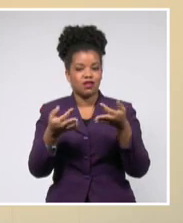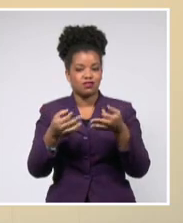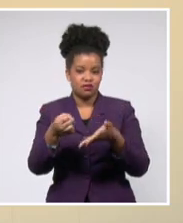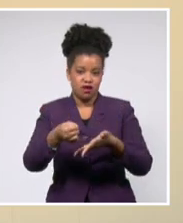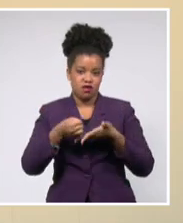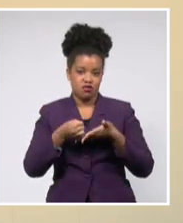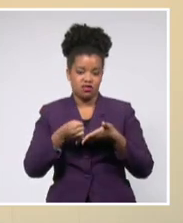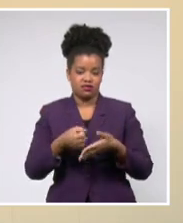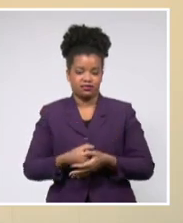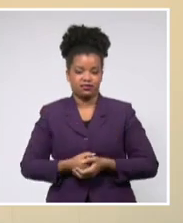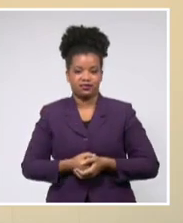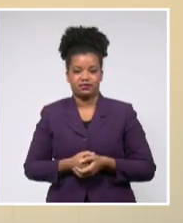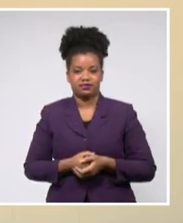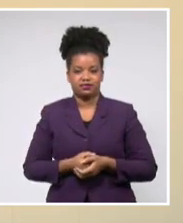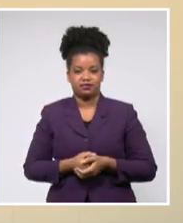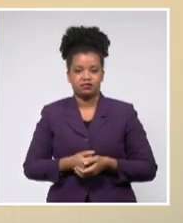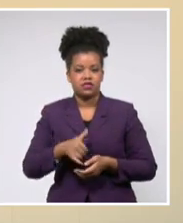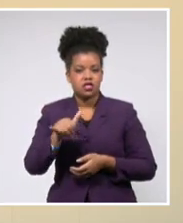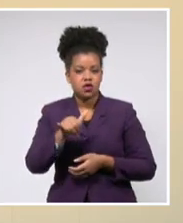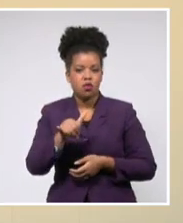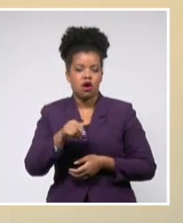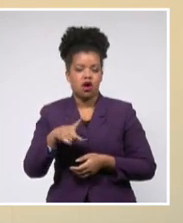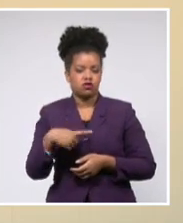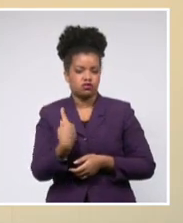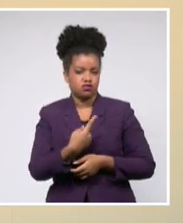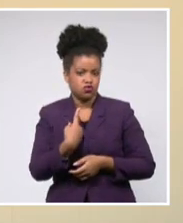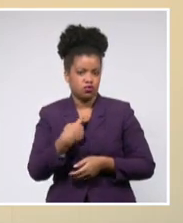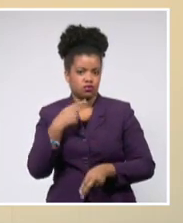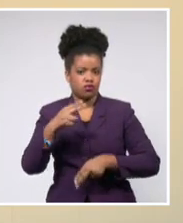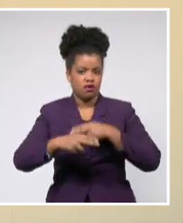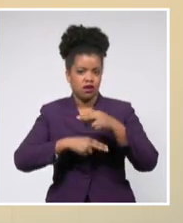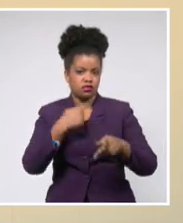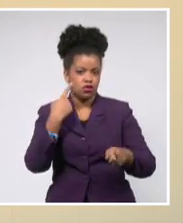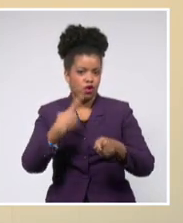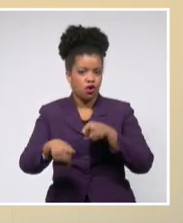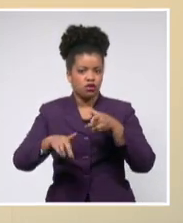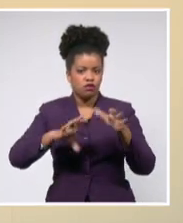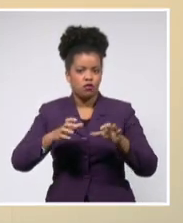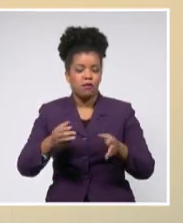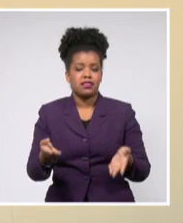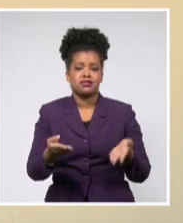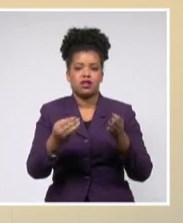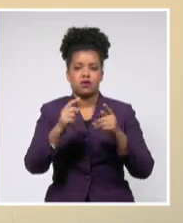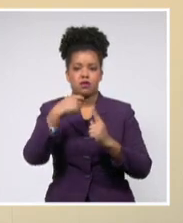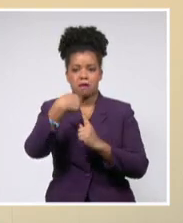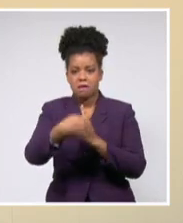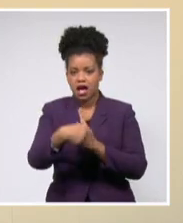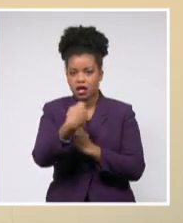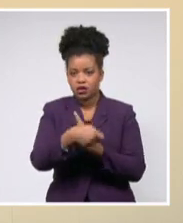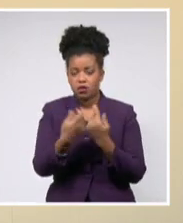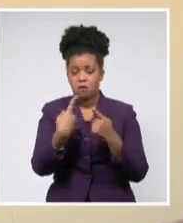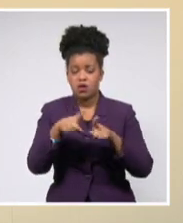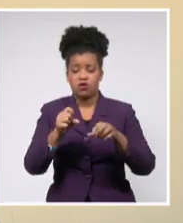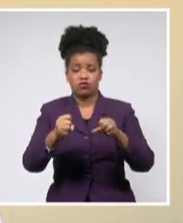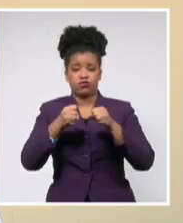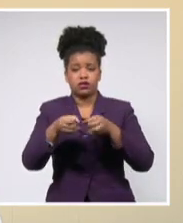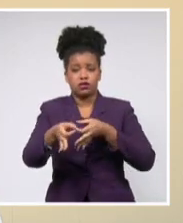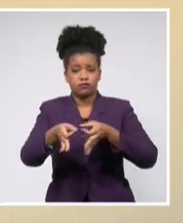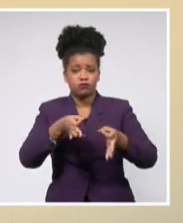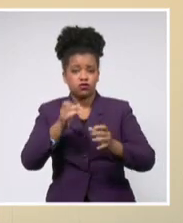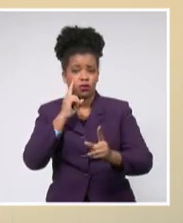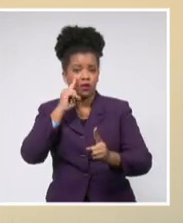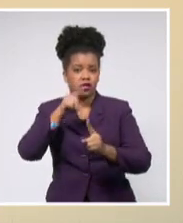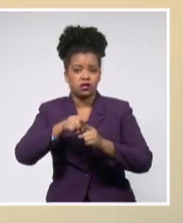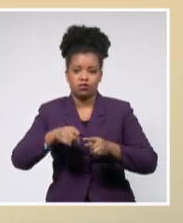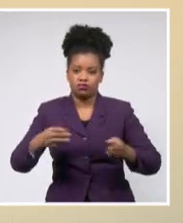producciones. Hay una estrategia también en la provincia montada para desarrollar el plátano, pero una estrategia fuerte en función de